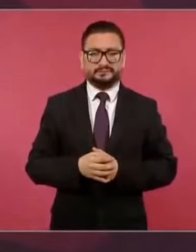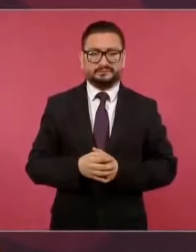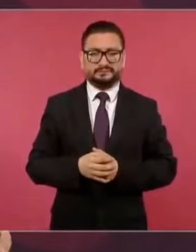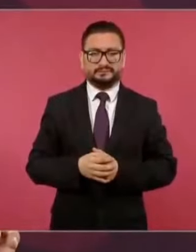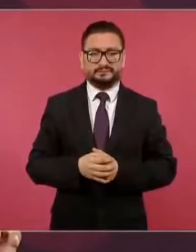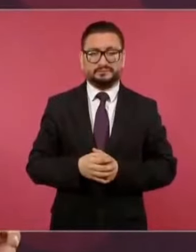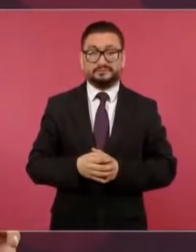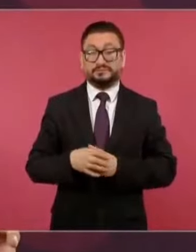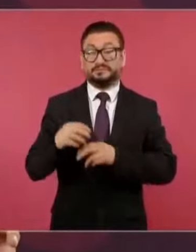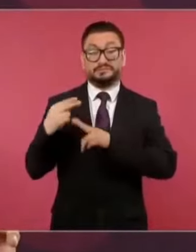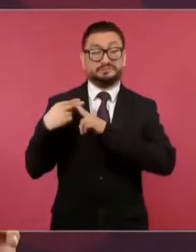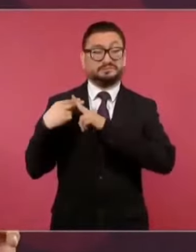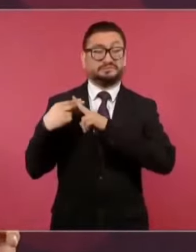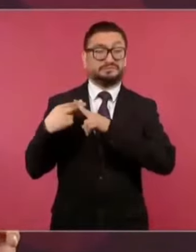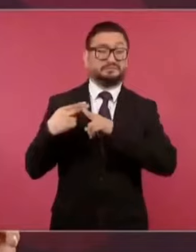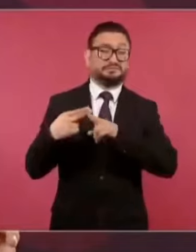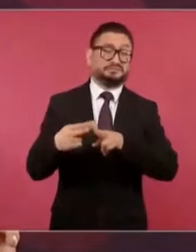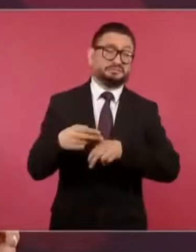por décadas